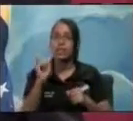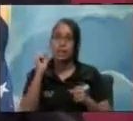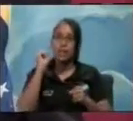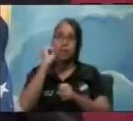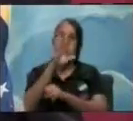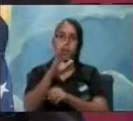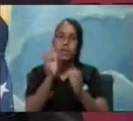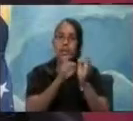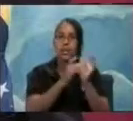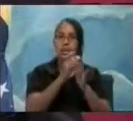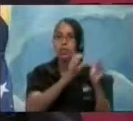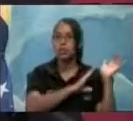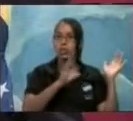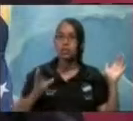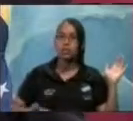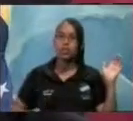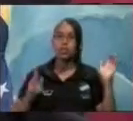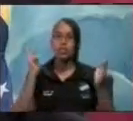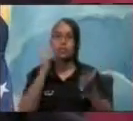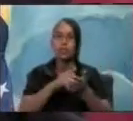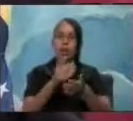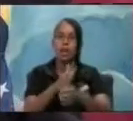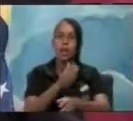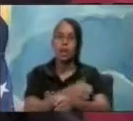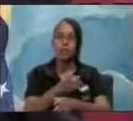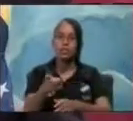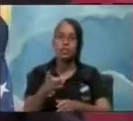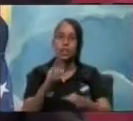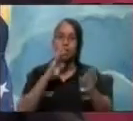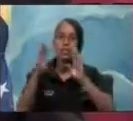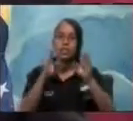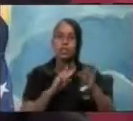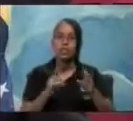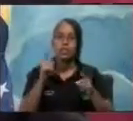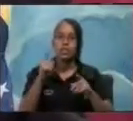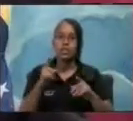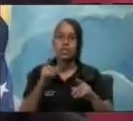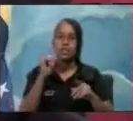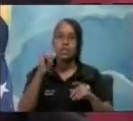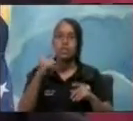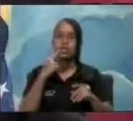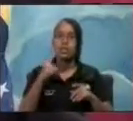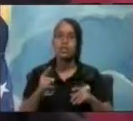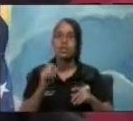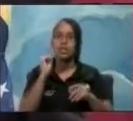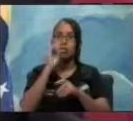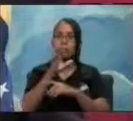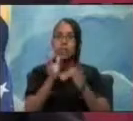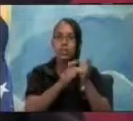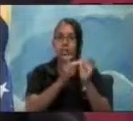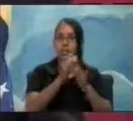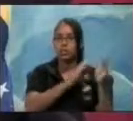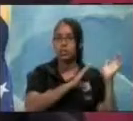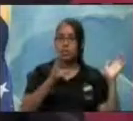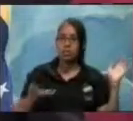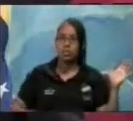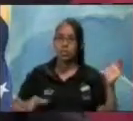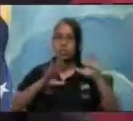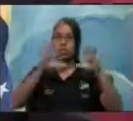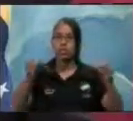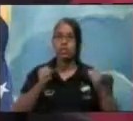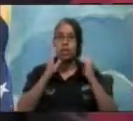a Jesucristo que os fue ante anunciado. Ese es el primer texto. Dice, le envía a Jesucristo, al Salvador del